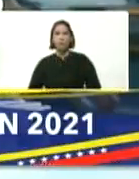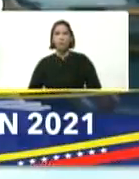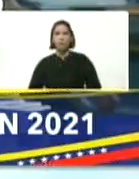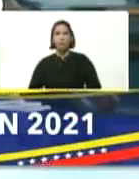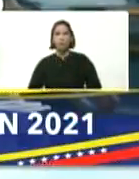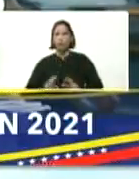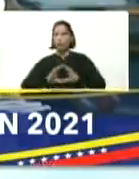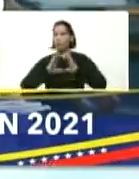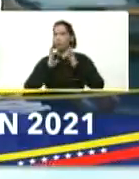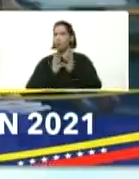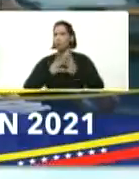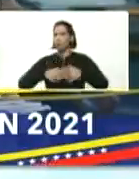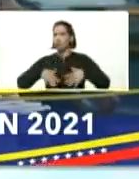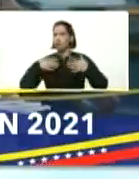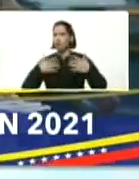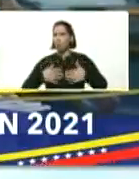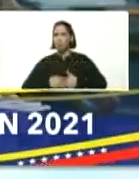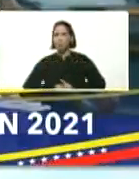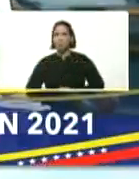Mundial.